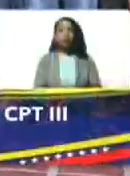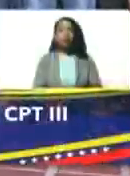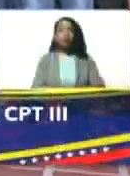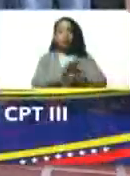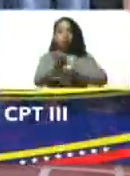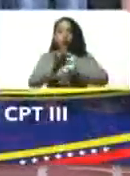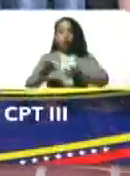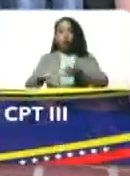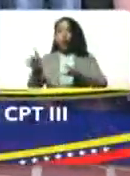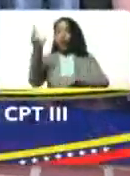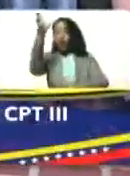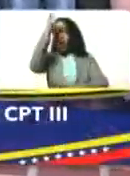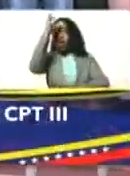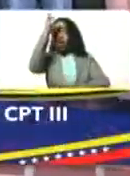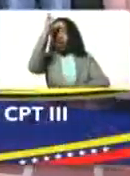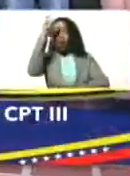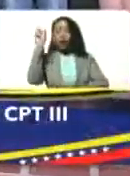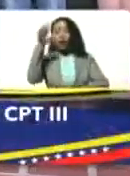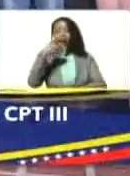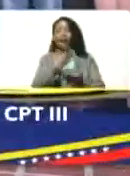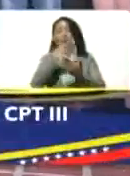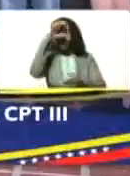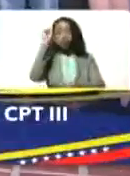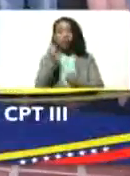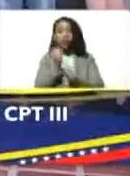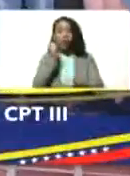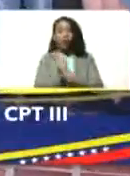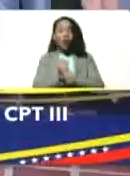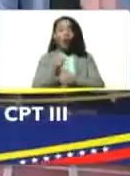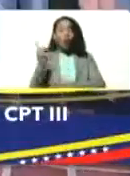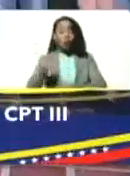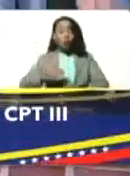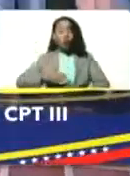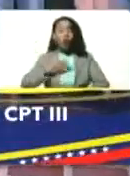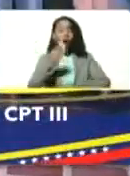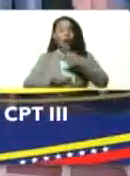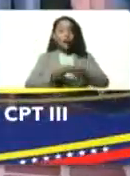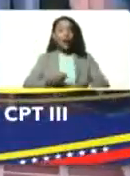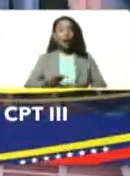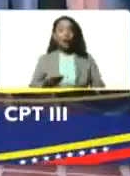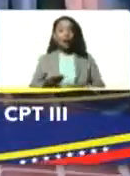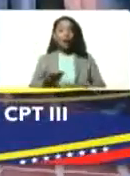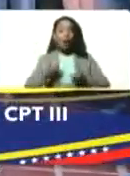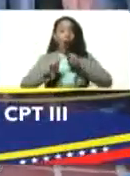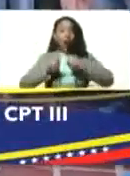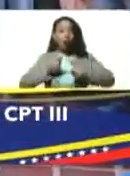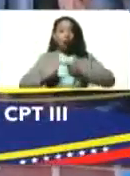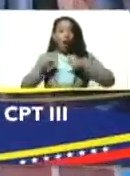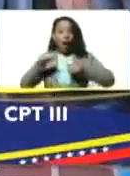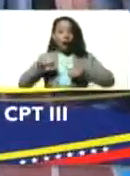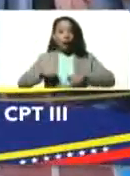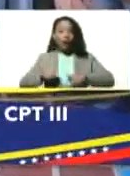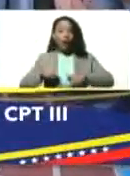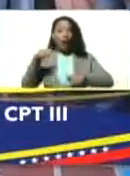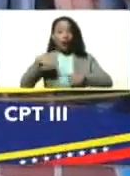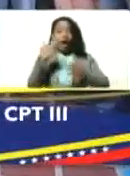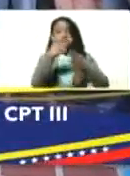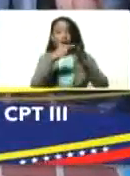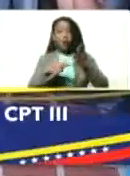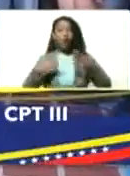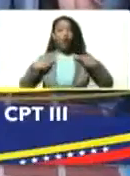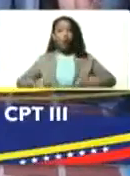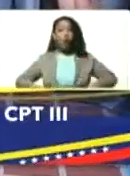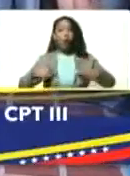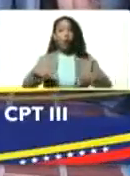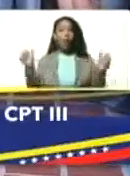Falcón, y que gracias a ese trabajo ellos pudieron hacer posible. Aquí hay un recurso humano